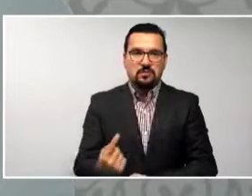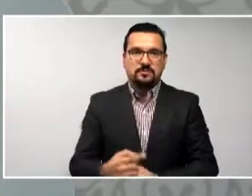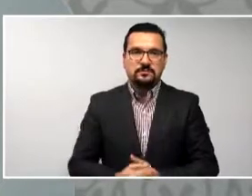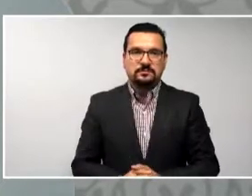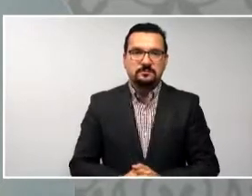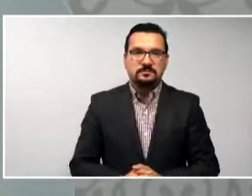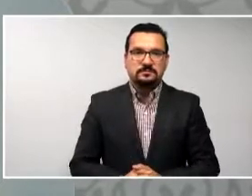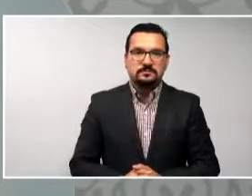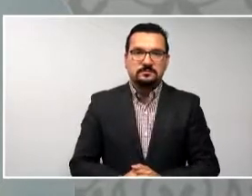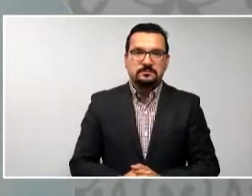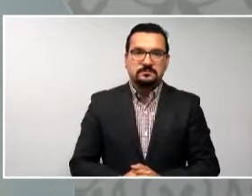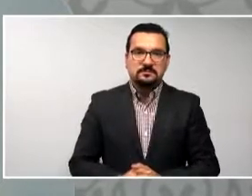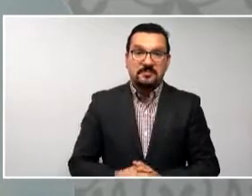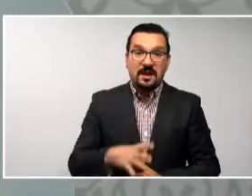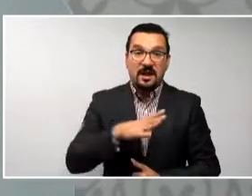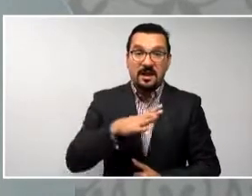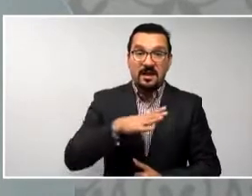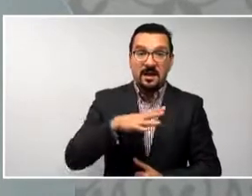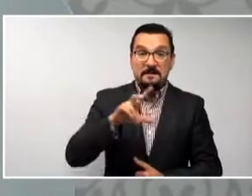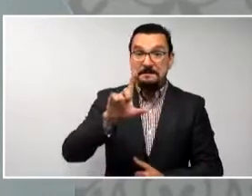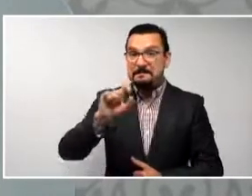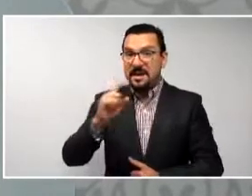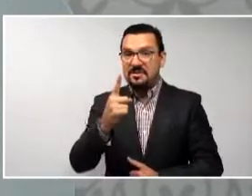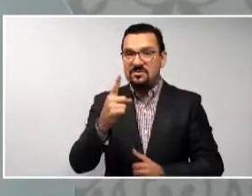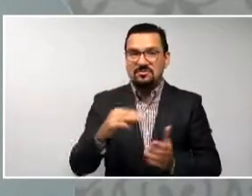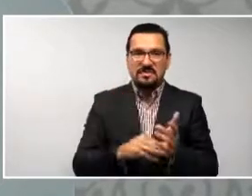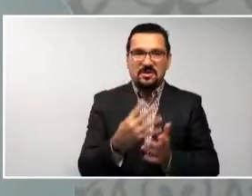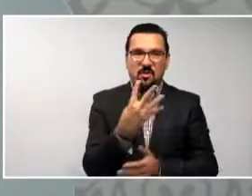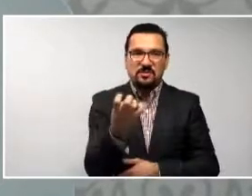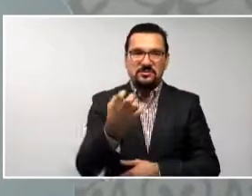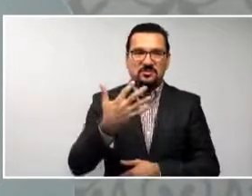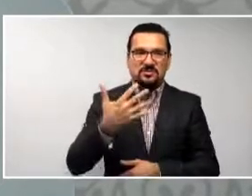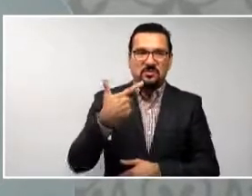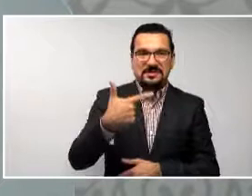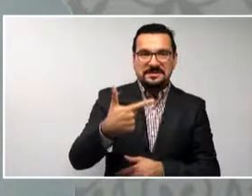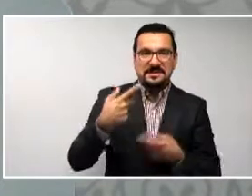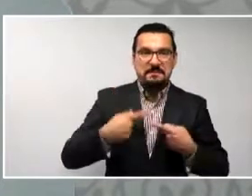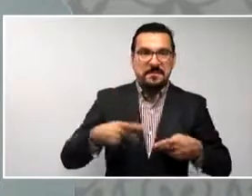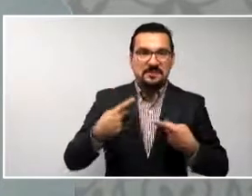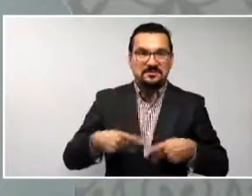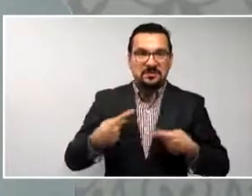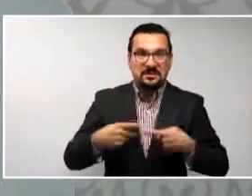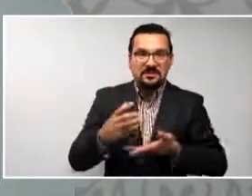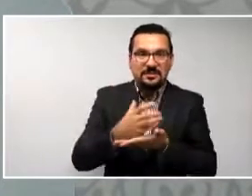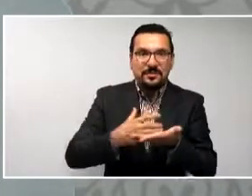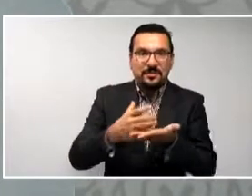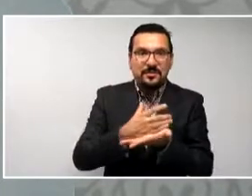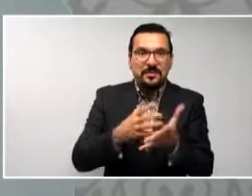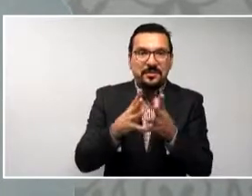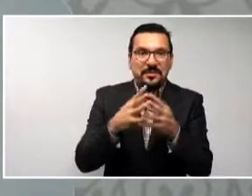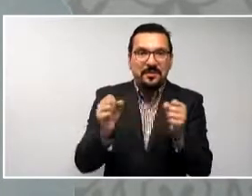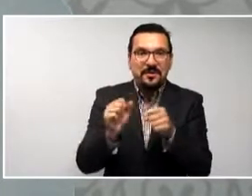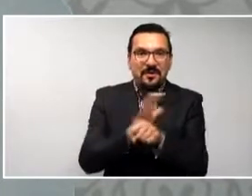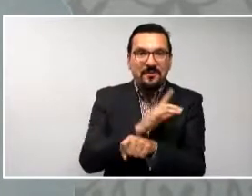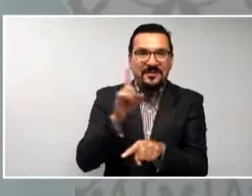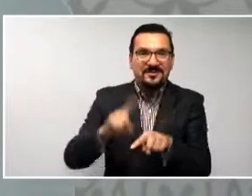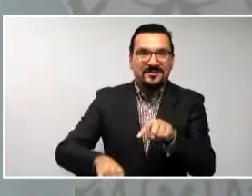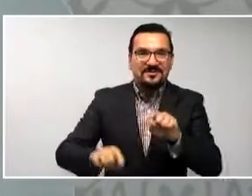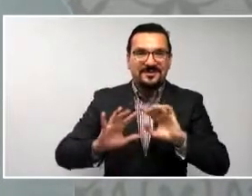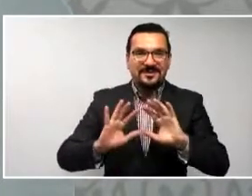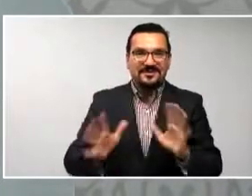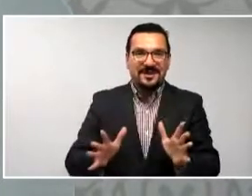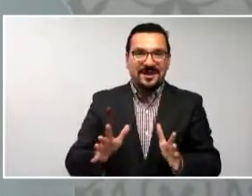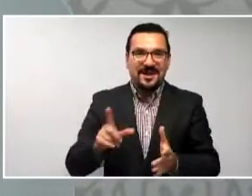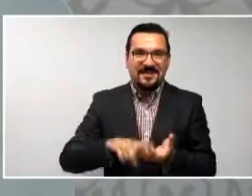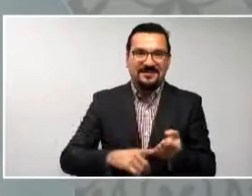ya son 21 mil 457 las personas que se han recuperado de kobe 19